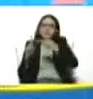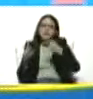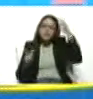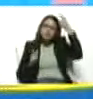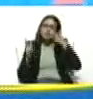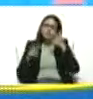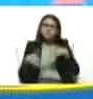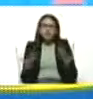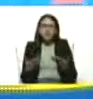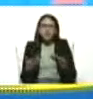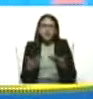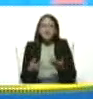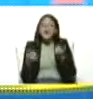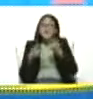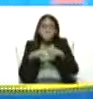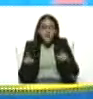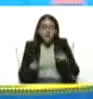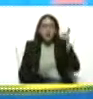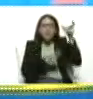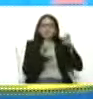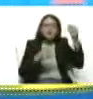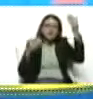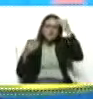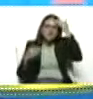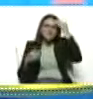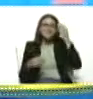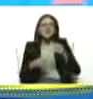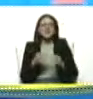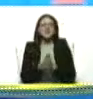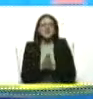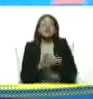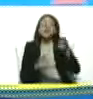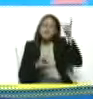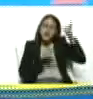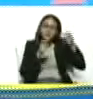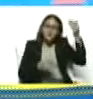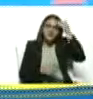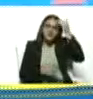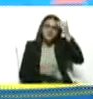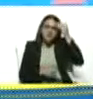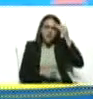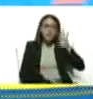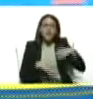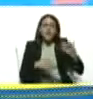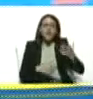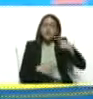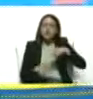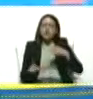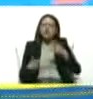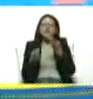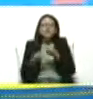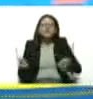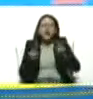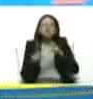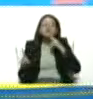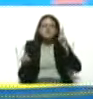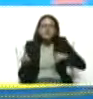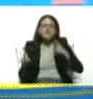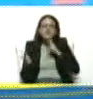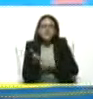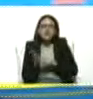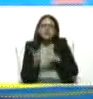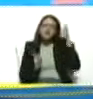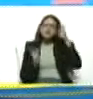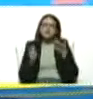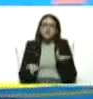Pero mucha gente hoy lo valora. Y ustedes saben quién más lo valora, el pueblo de a pie. Y ustedes saben por qué,